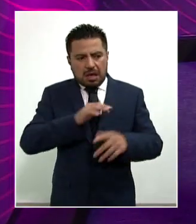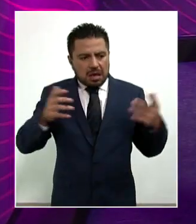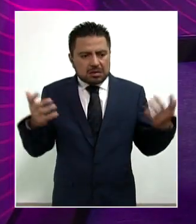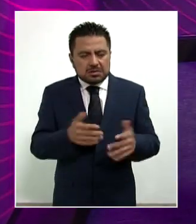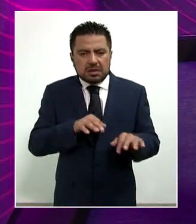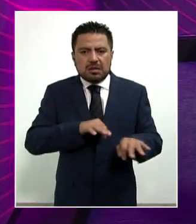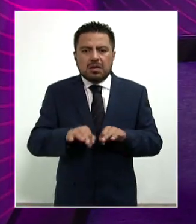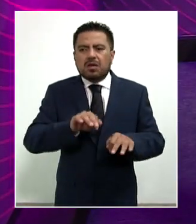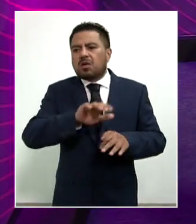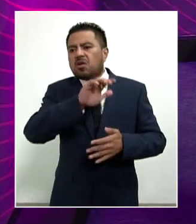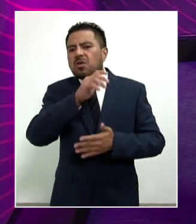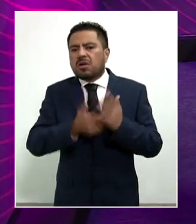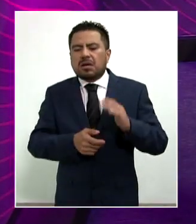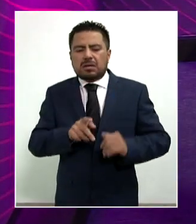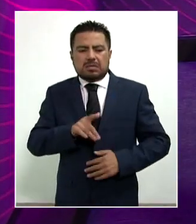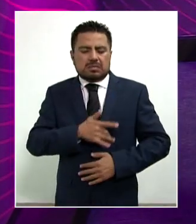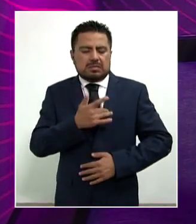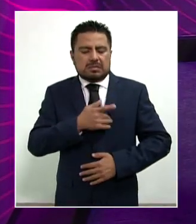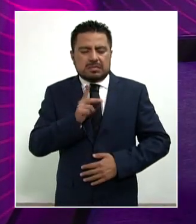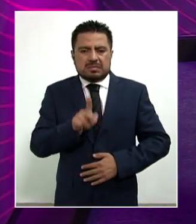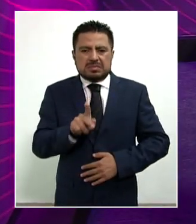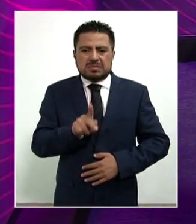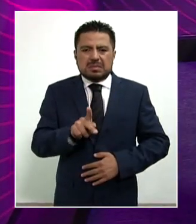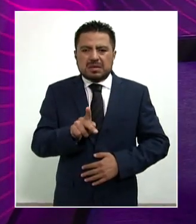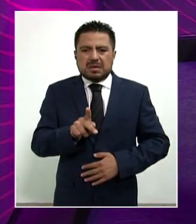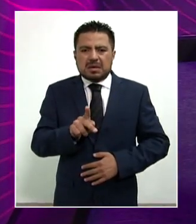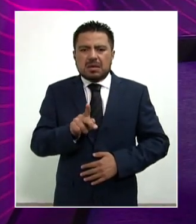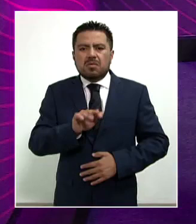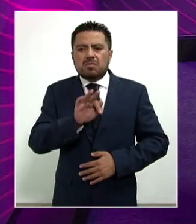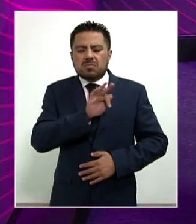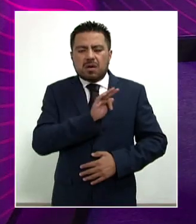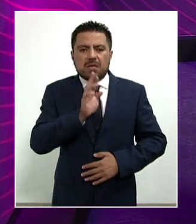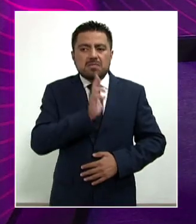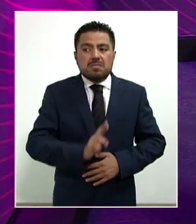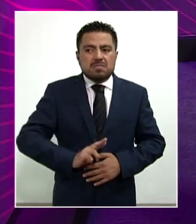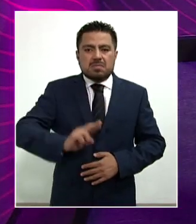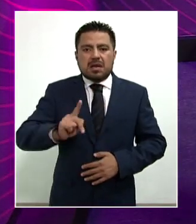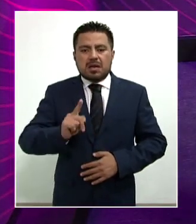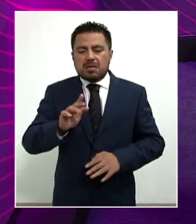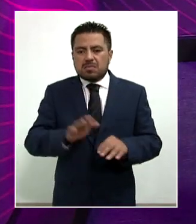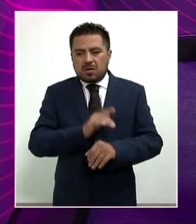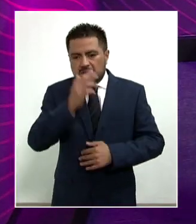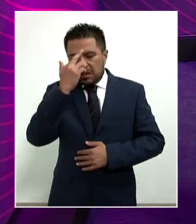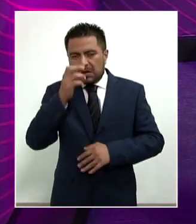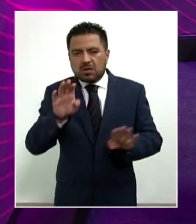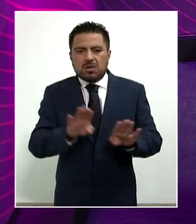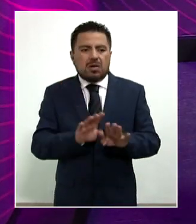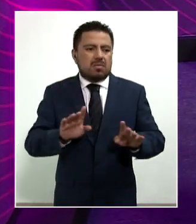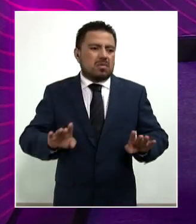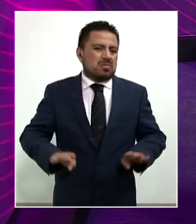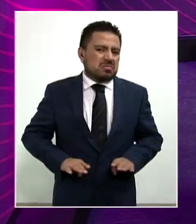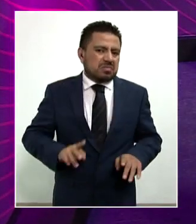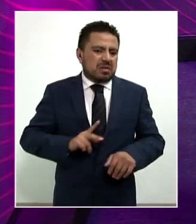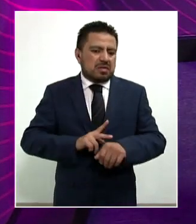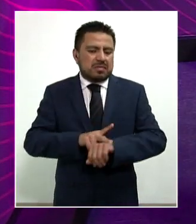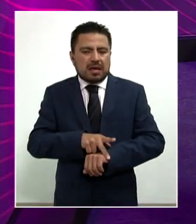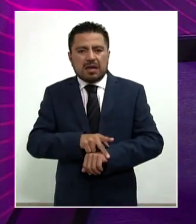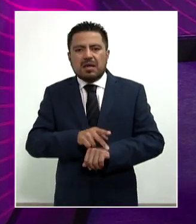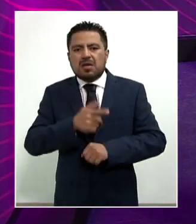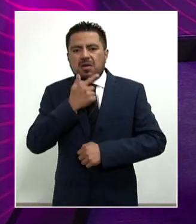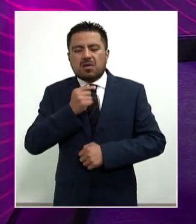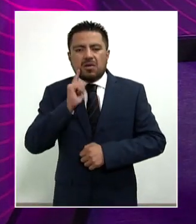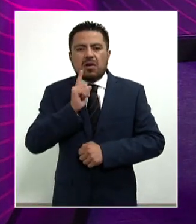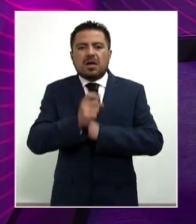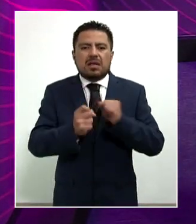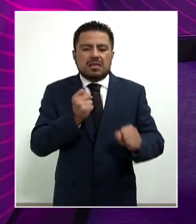trabajo, contratan a quien parece, según ellos, que puede ser el mejor, por razones como el tono de piel, como el género, como